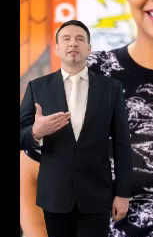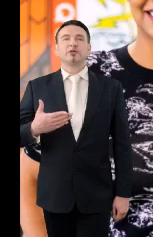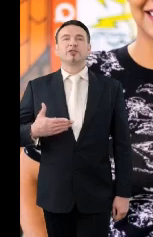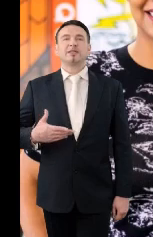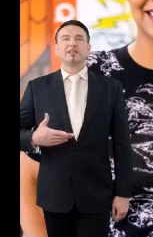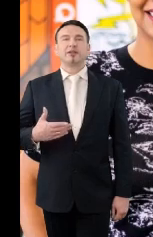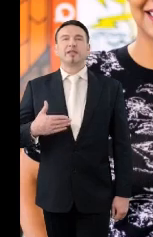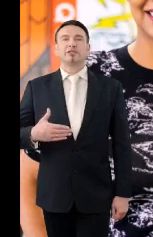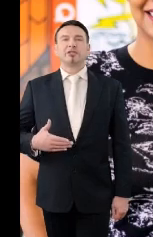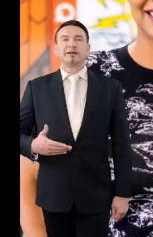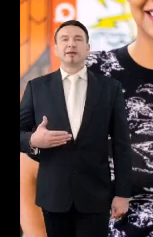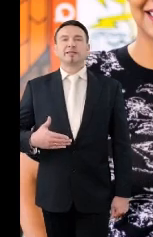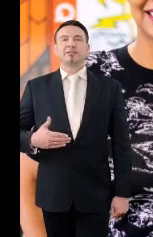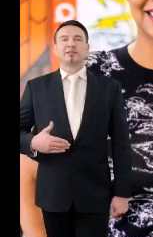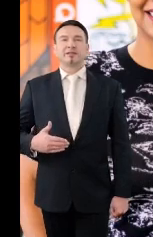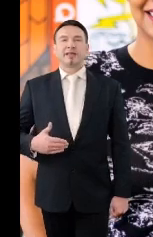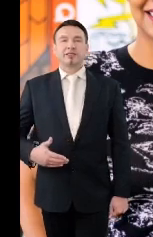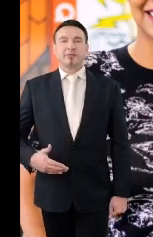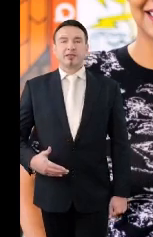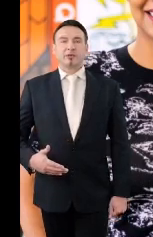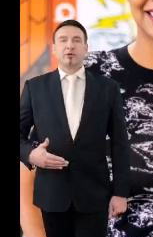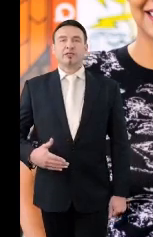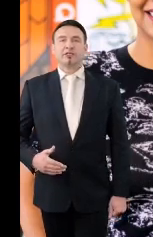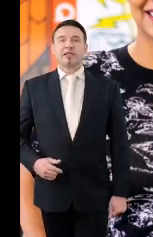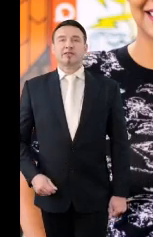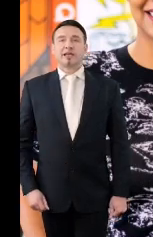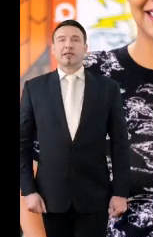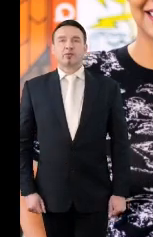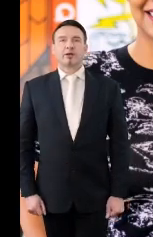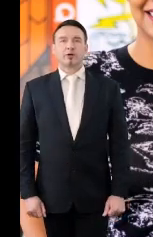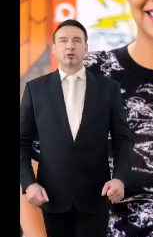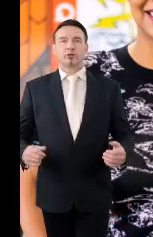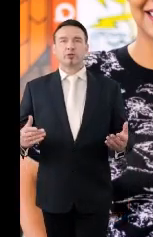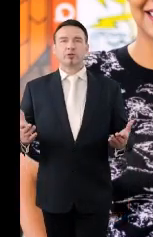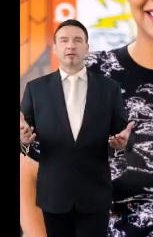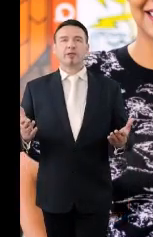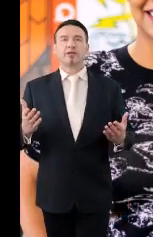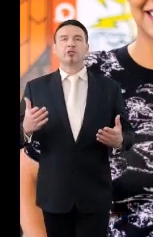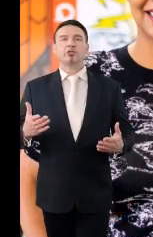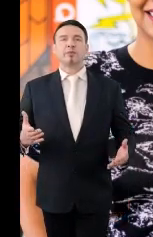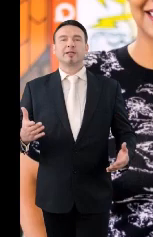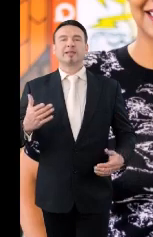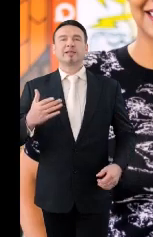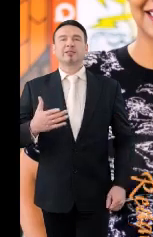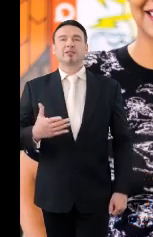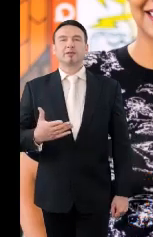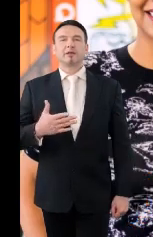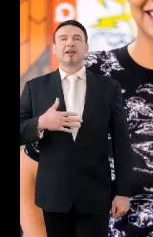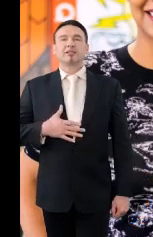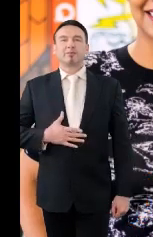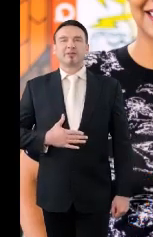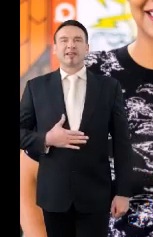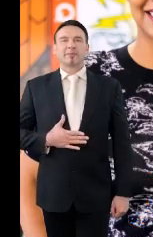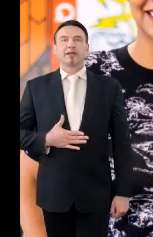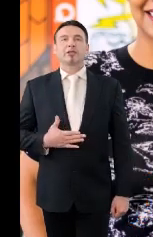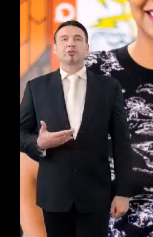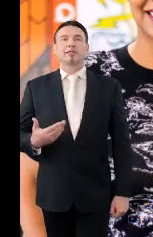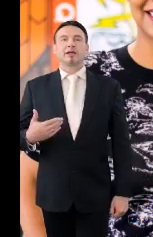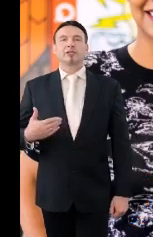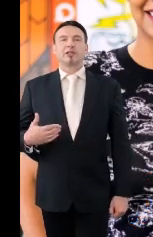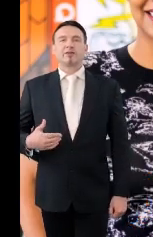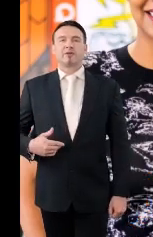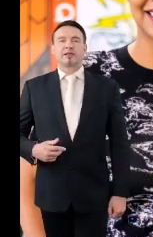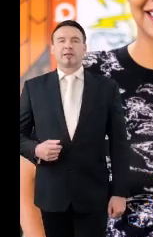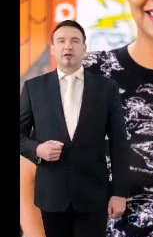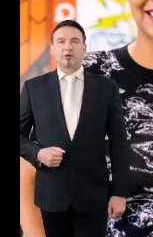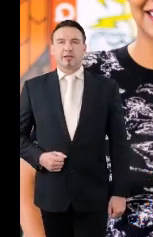los municipios más endeudados en el país. Asimismo, se ha destacado por la construcción de proyectos importantes, que responden a demandas